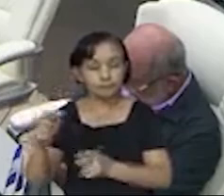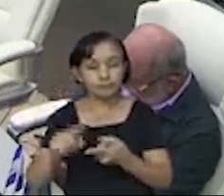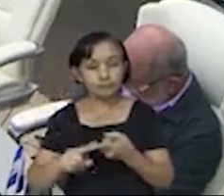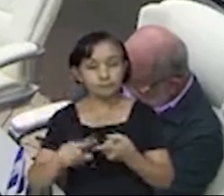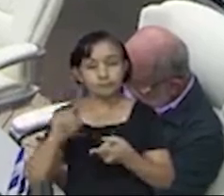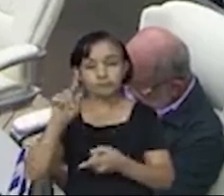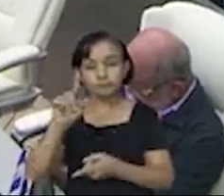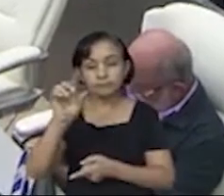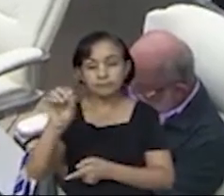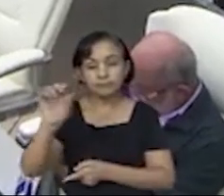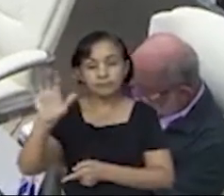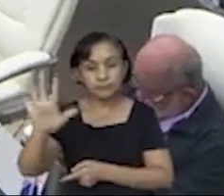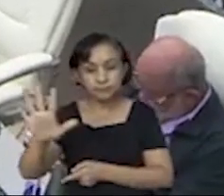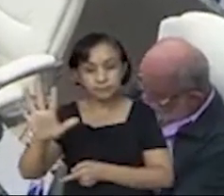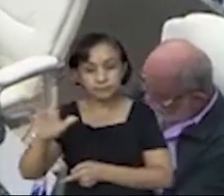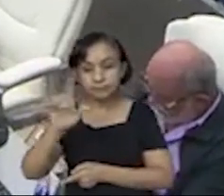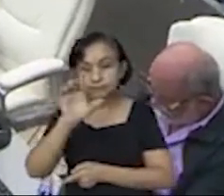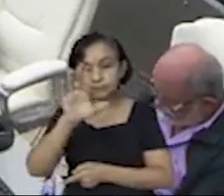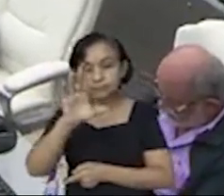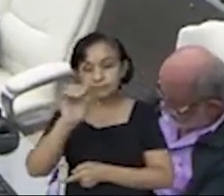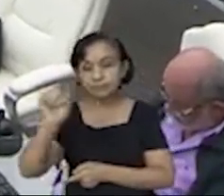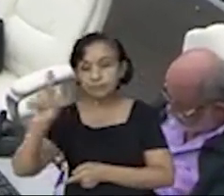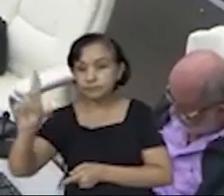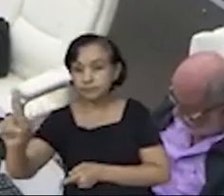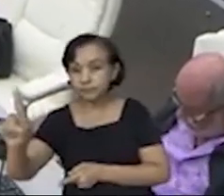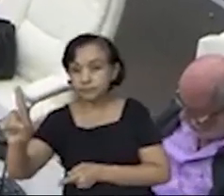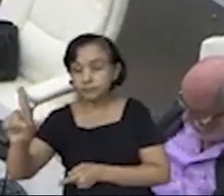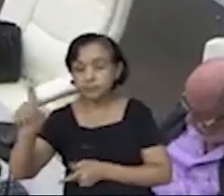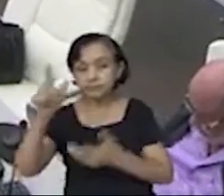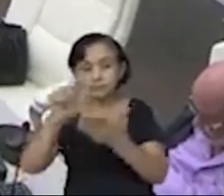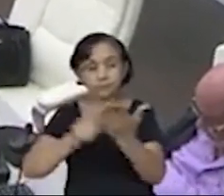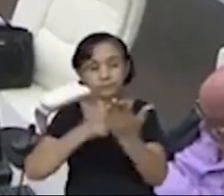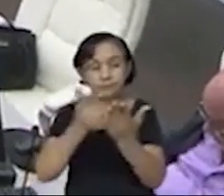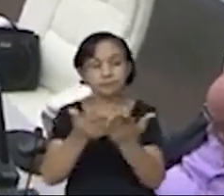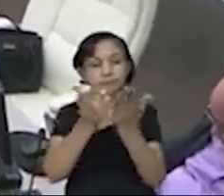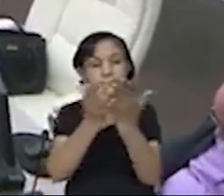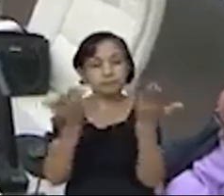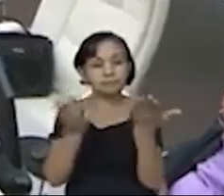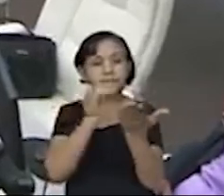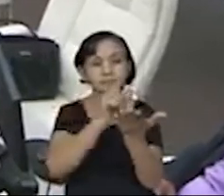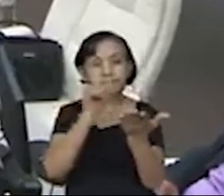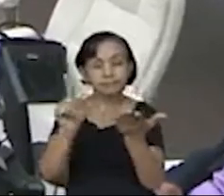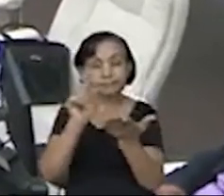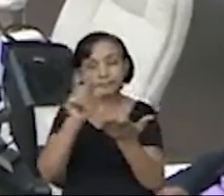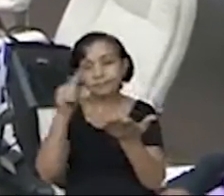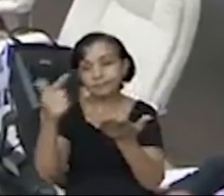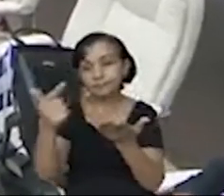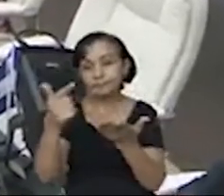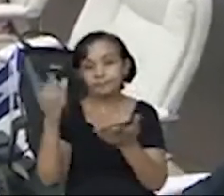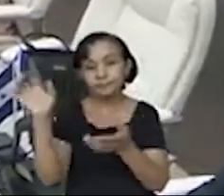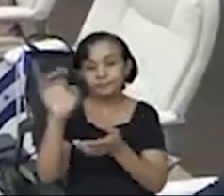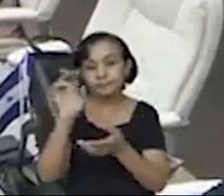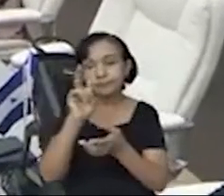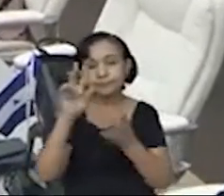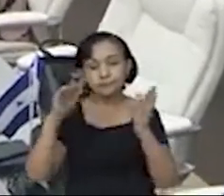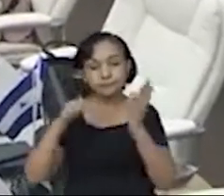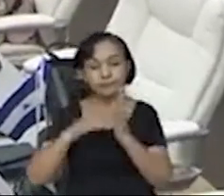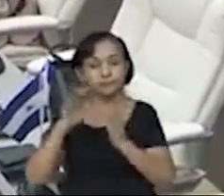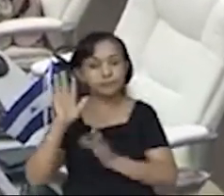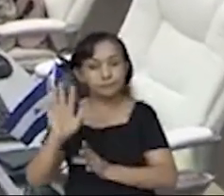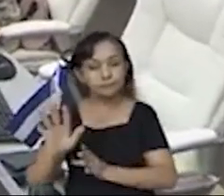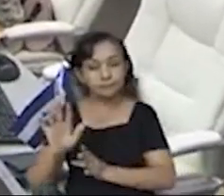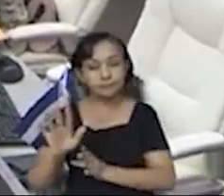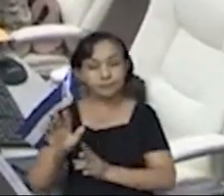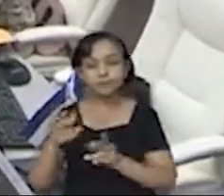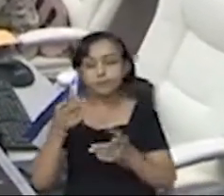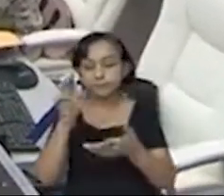la Procuraduría General de la República, ya que dicha ley agilizará y optimizará la administración de los registros